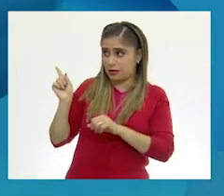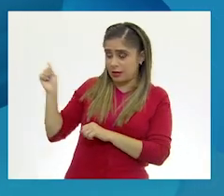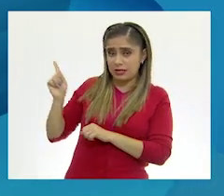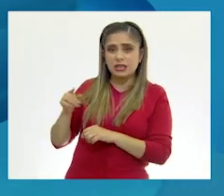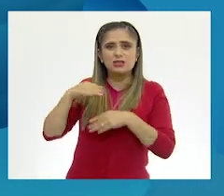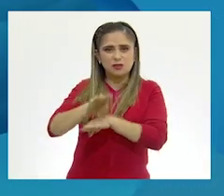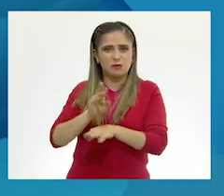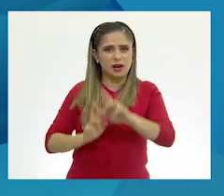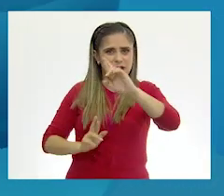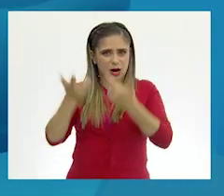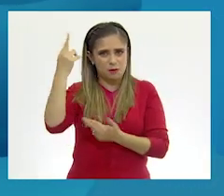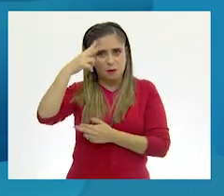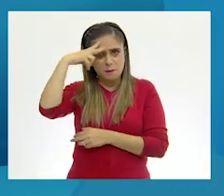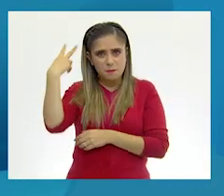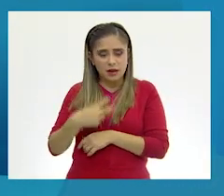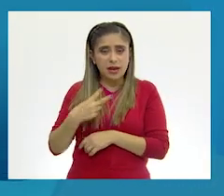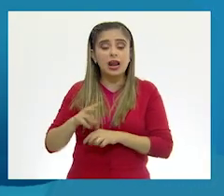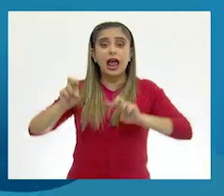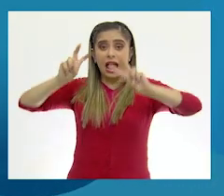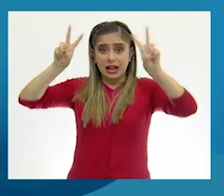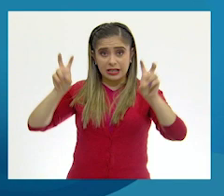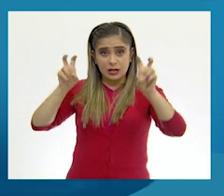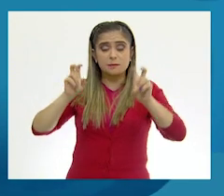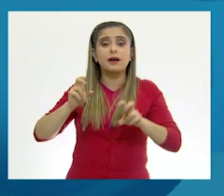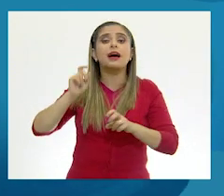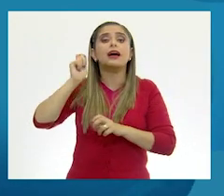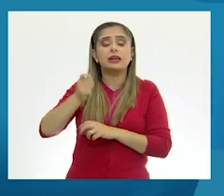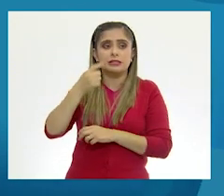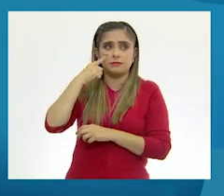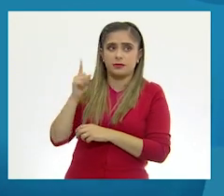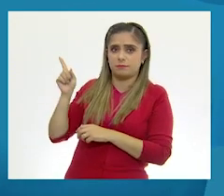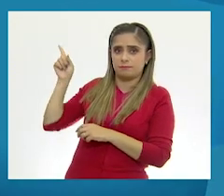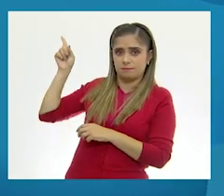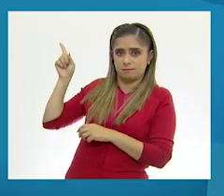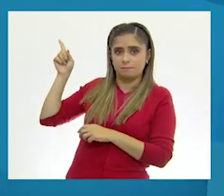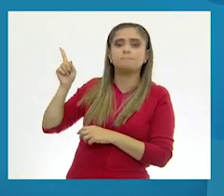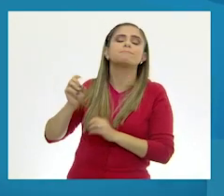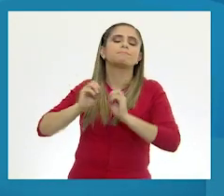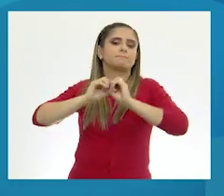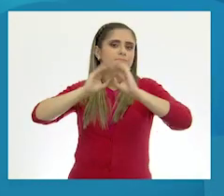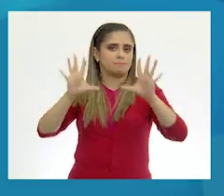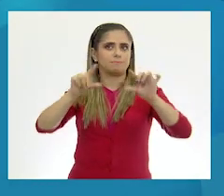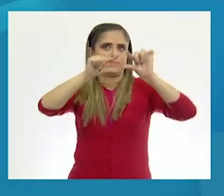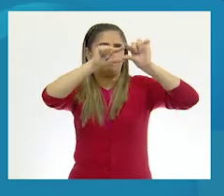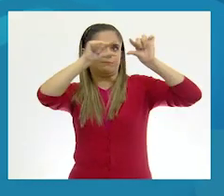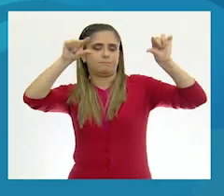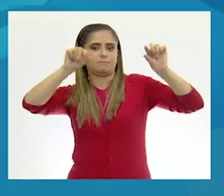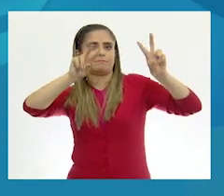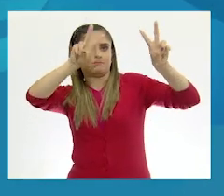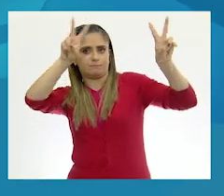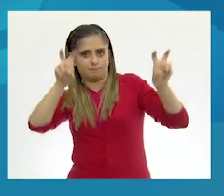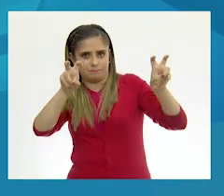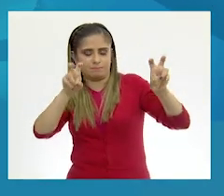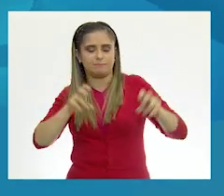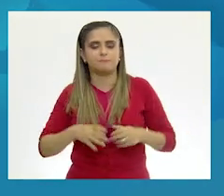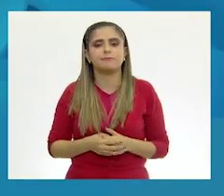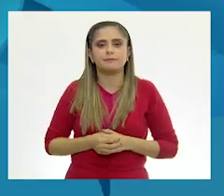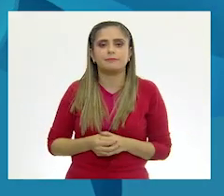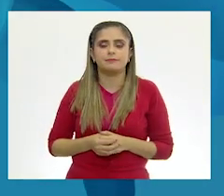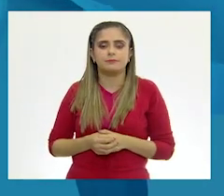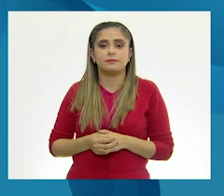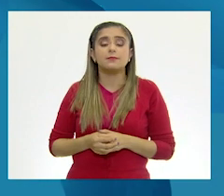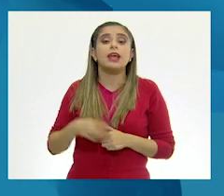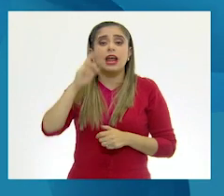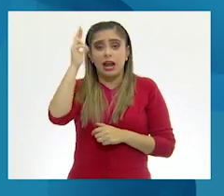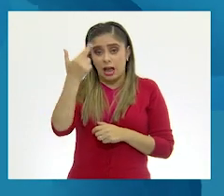Revolución Mexicana. El título de la monografía siempre expresa claramente el tema sobre el que se va a hablar. Recuerden